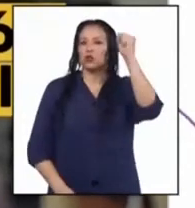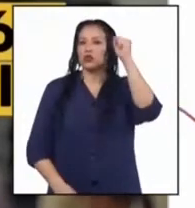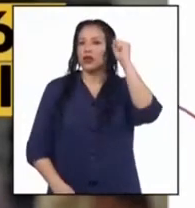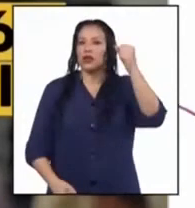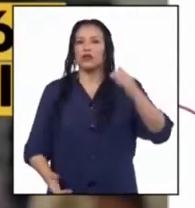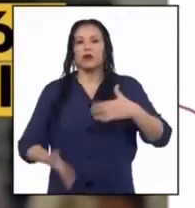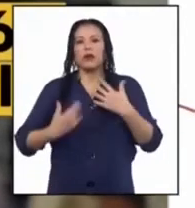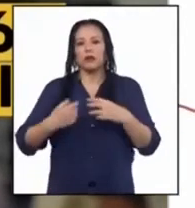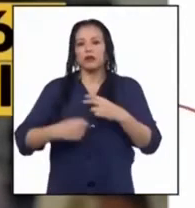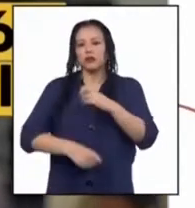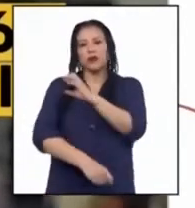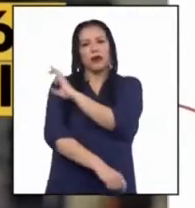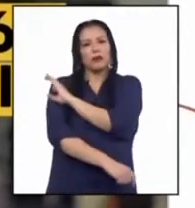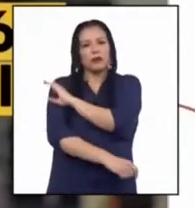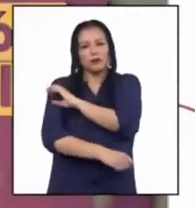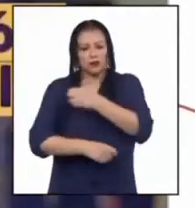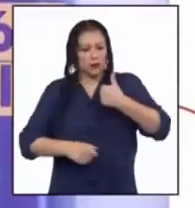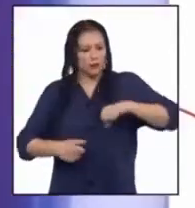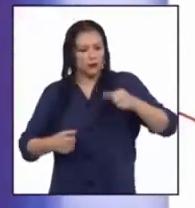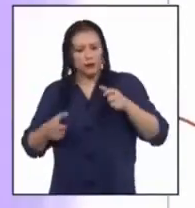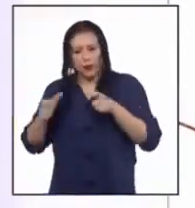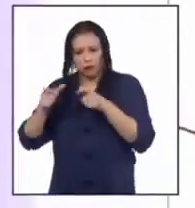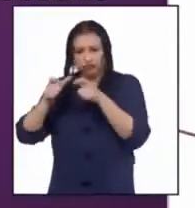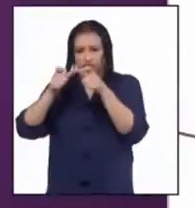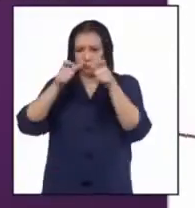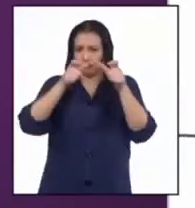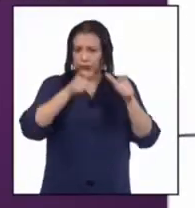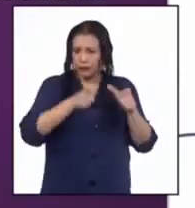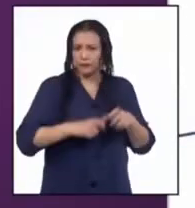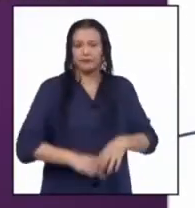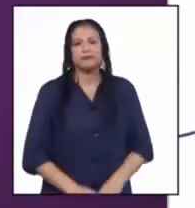la fiscalización municipal.